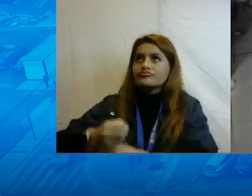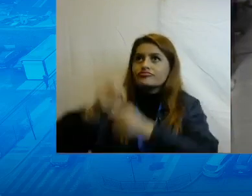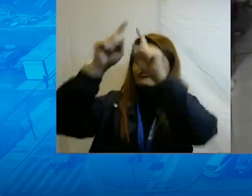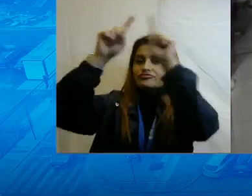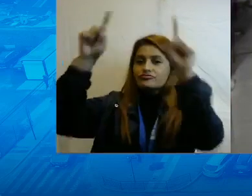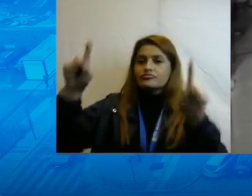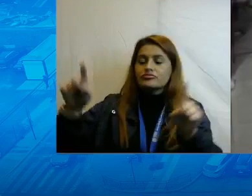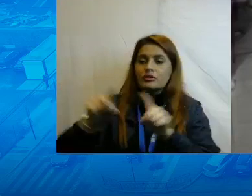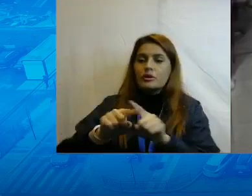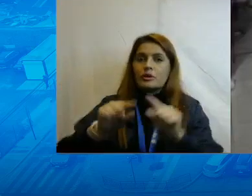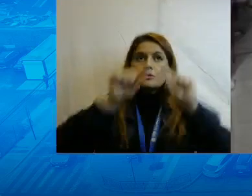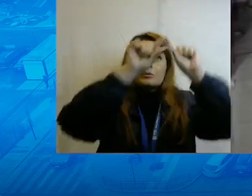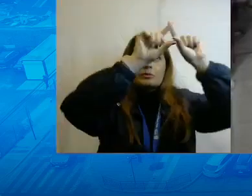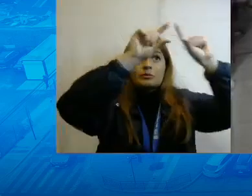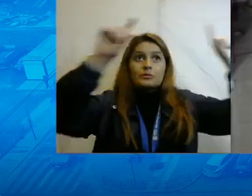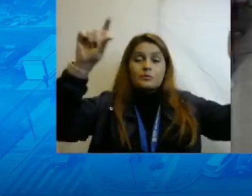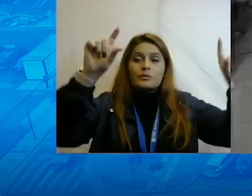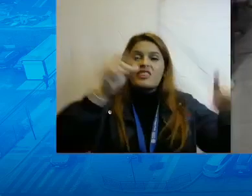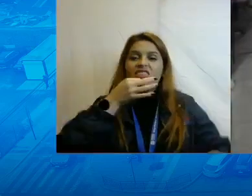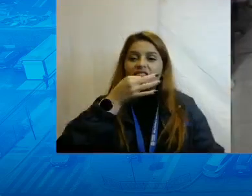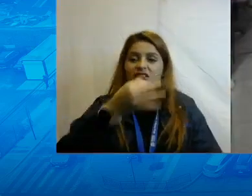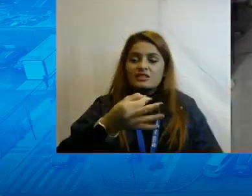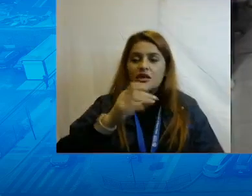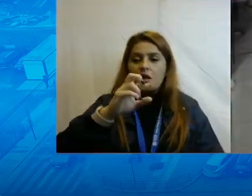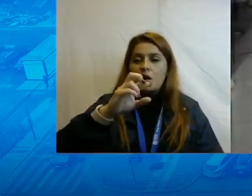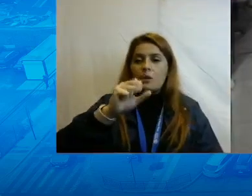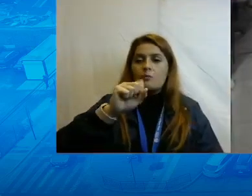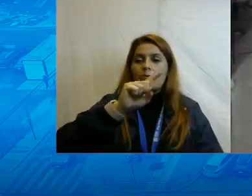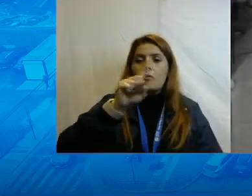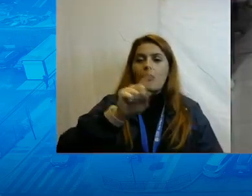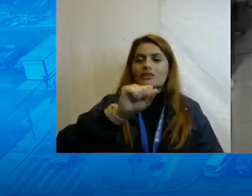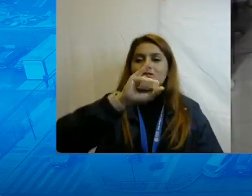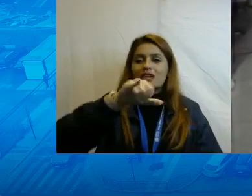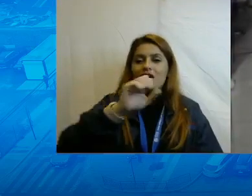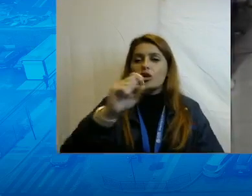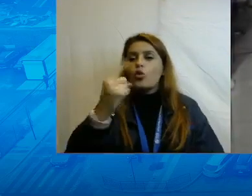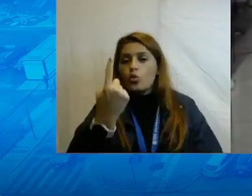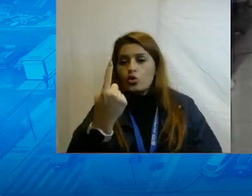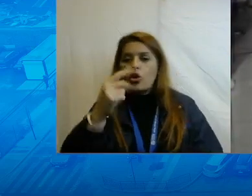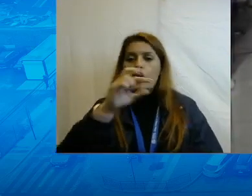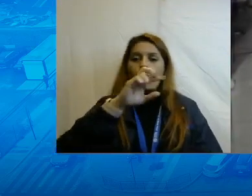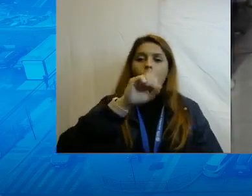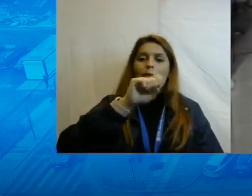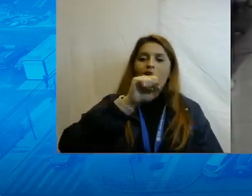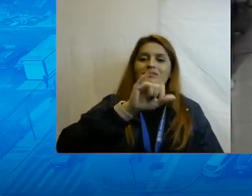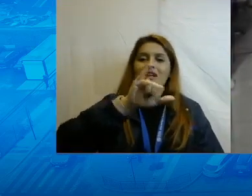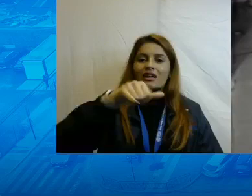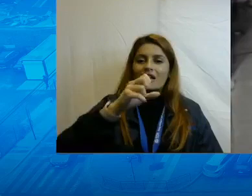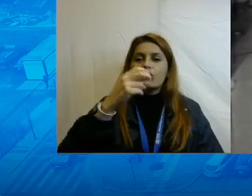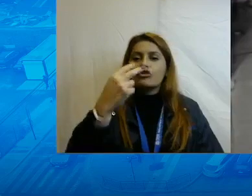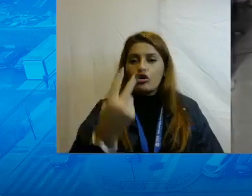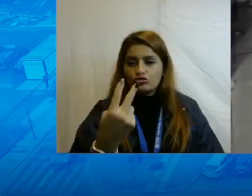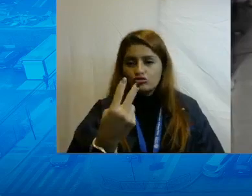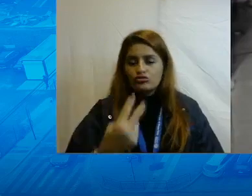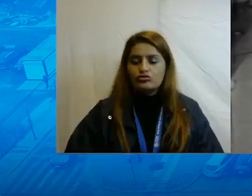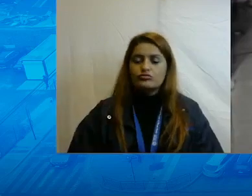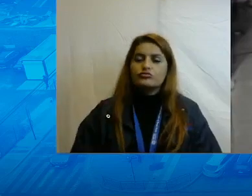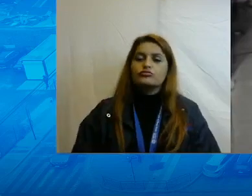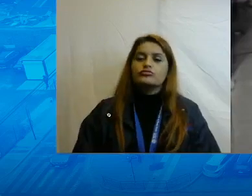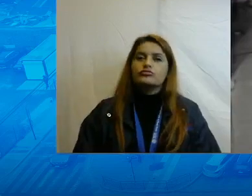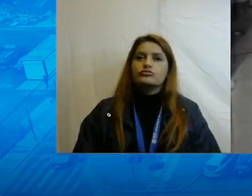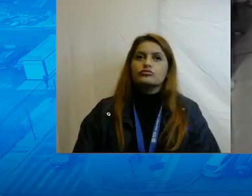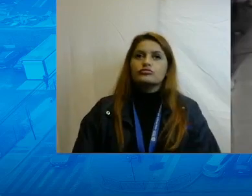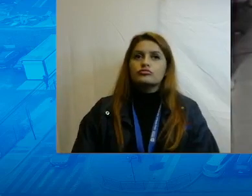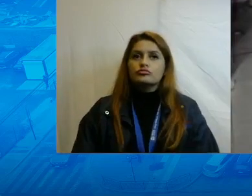de pasaje 1 y 2, entiendo, pero ahí pueden conversar con la dirigente, ¿cierto? O sea, Martita, por